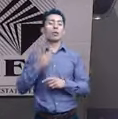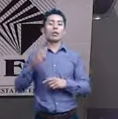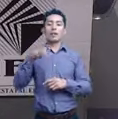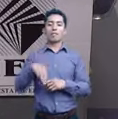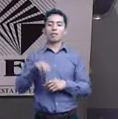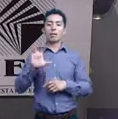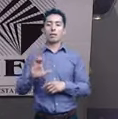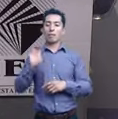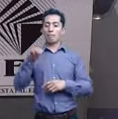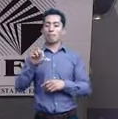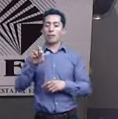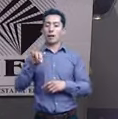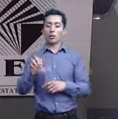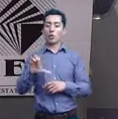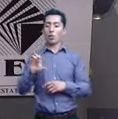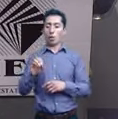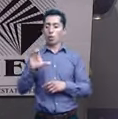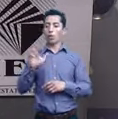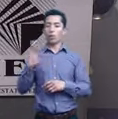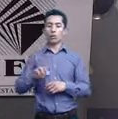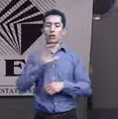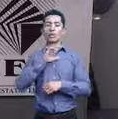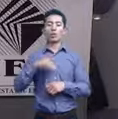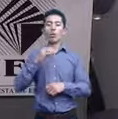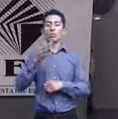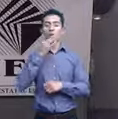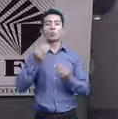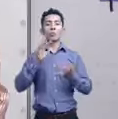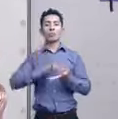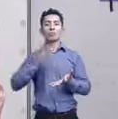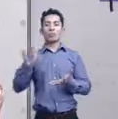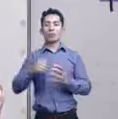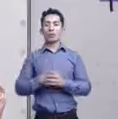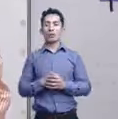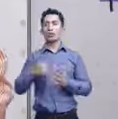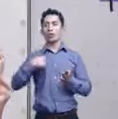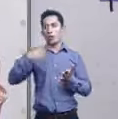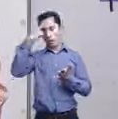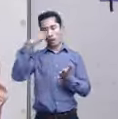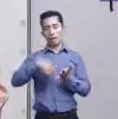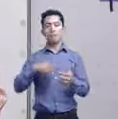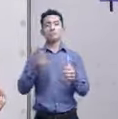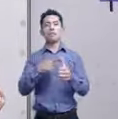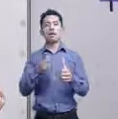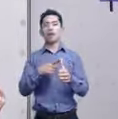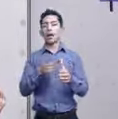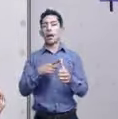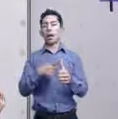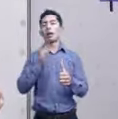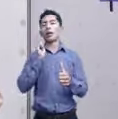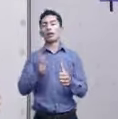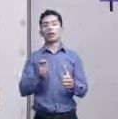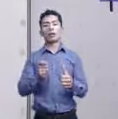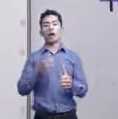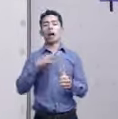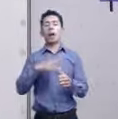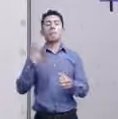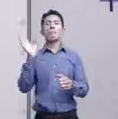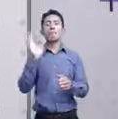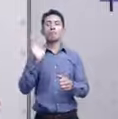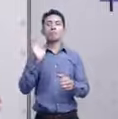Movimiento Ciudadano, Mario Cruz Trejo. Candidato, hasta por un minuto. Muchas gracias. Yo creo que antes que ver otra cosa, una desventaja, yo vería